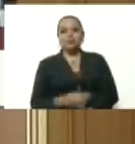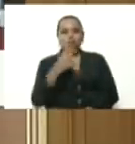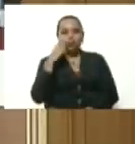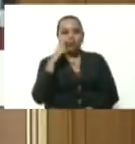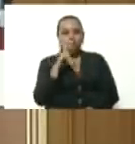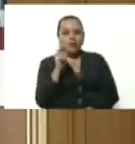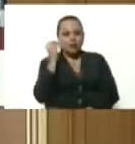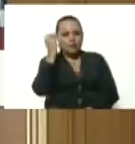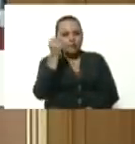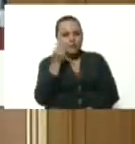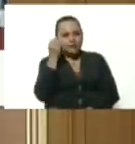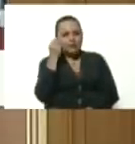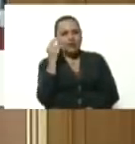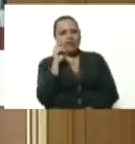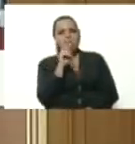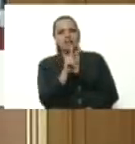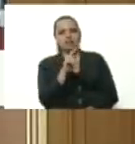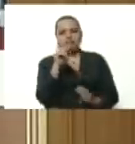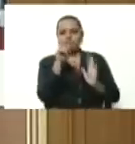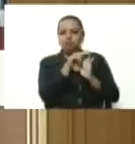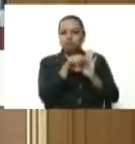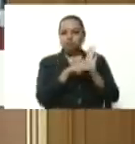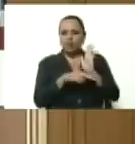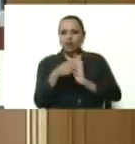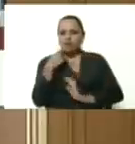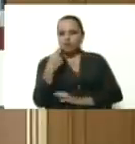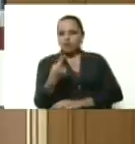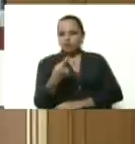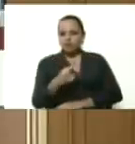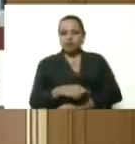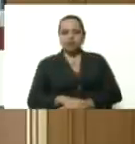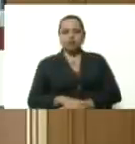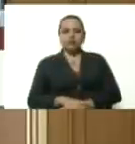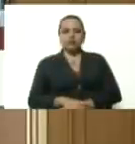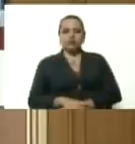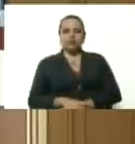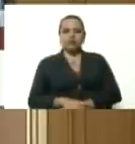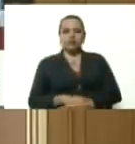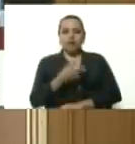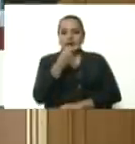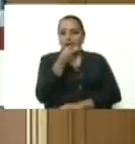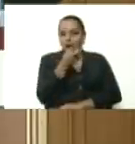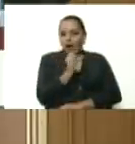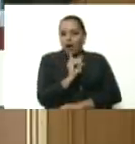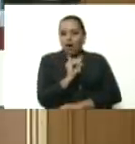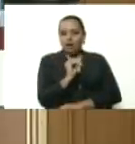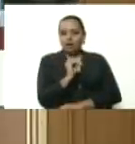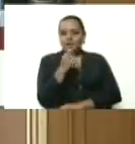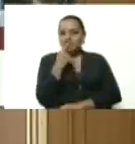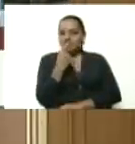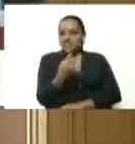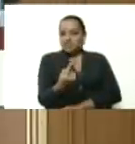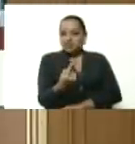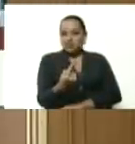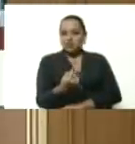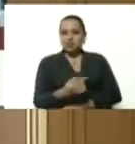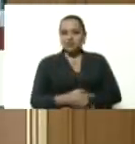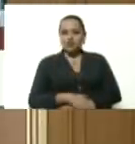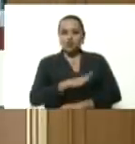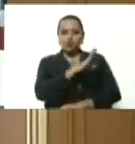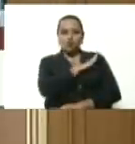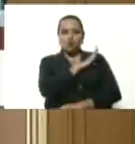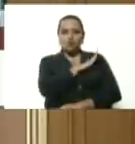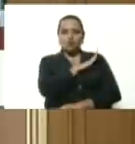analizar estos elementos, se da cuenta precisamente que ellos están confesando sus